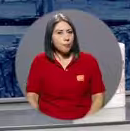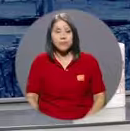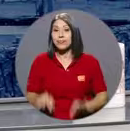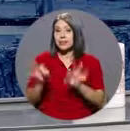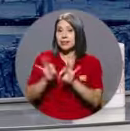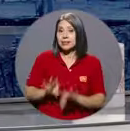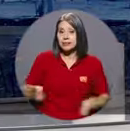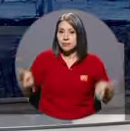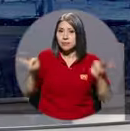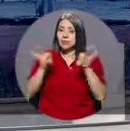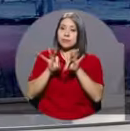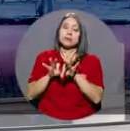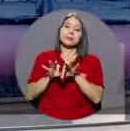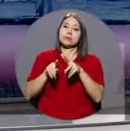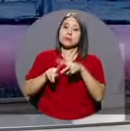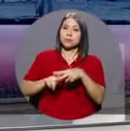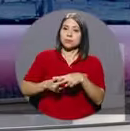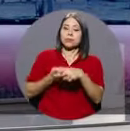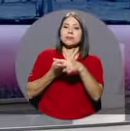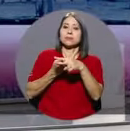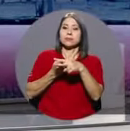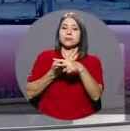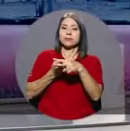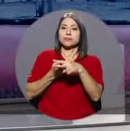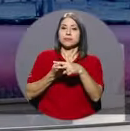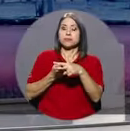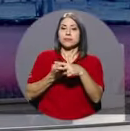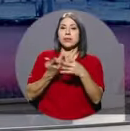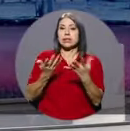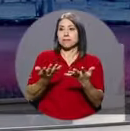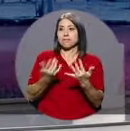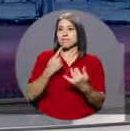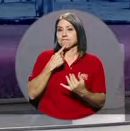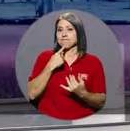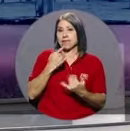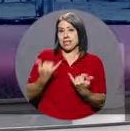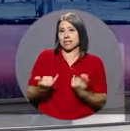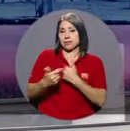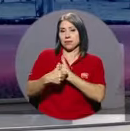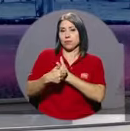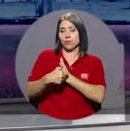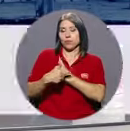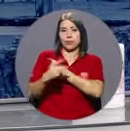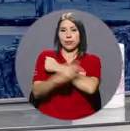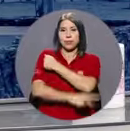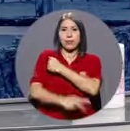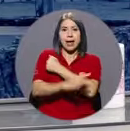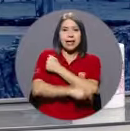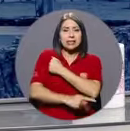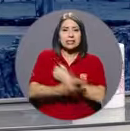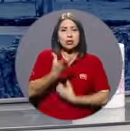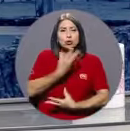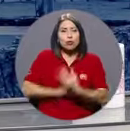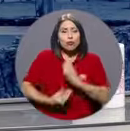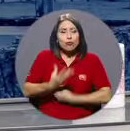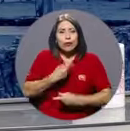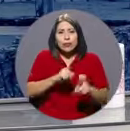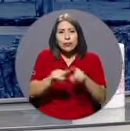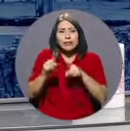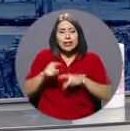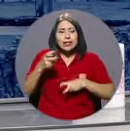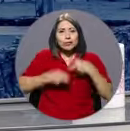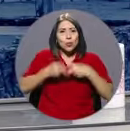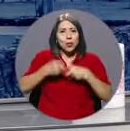es importante tal vez comenzar mencionando que en este momento el país está sufriendo una serie de problemas,